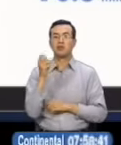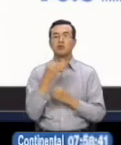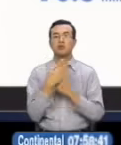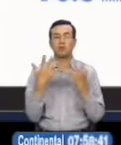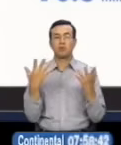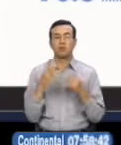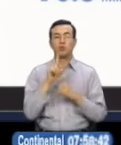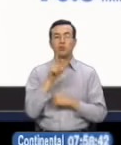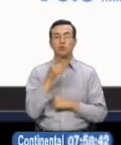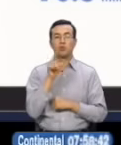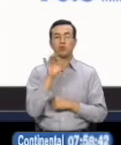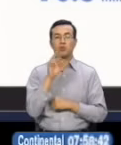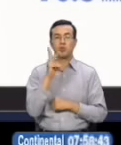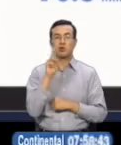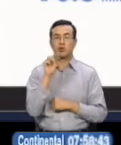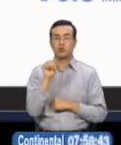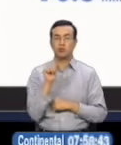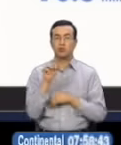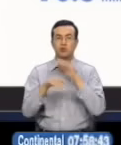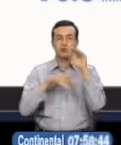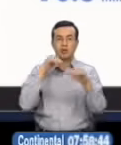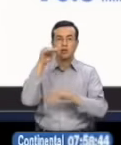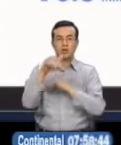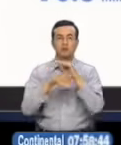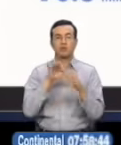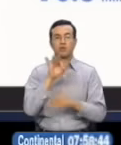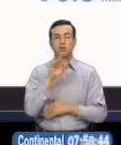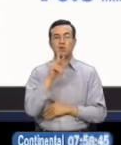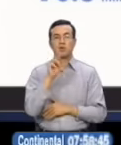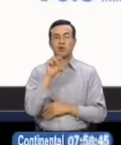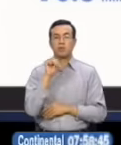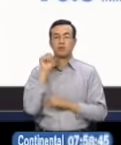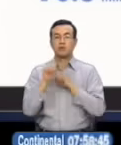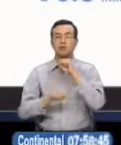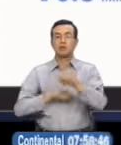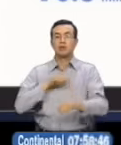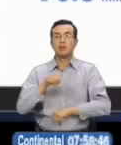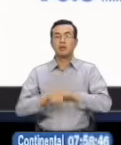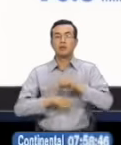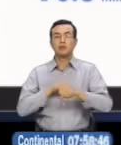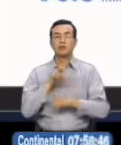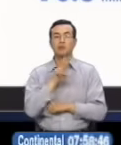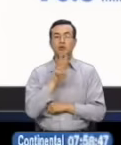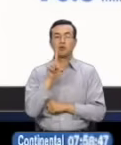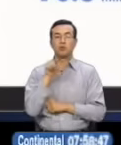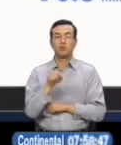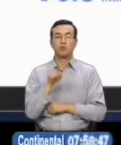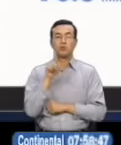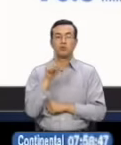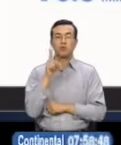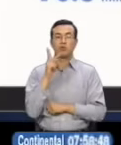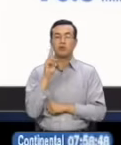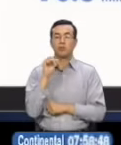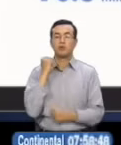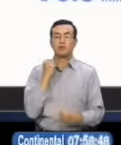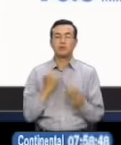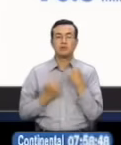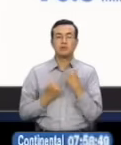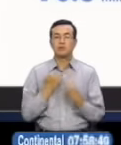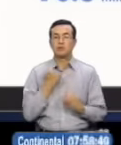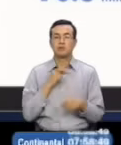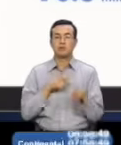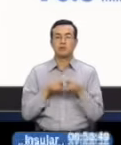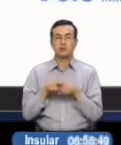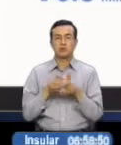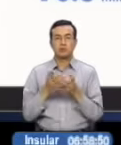en 1.9 kilómetros de natación, 90 kilómetros de ciclismo y 21.1 kilómetros de